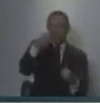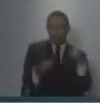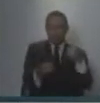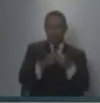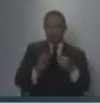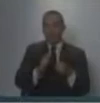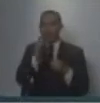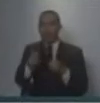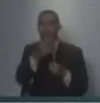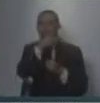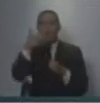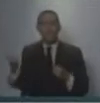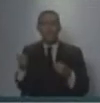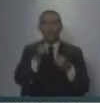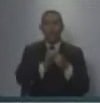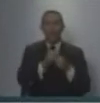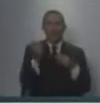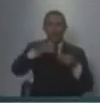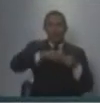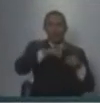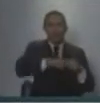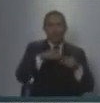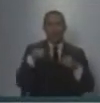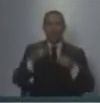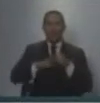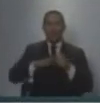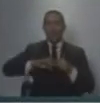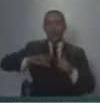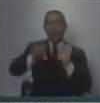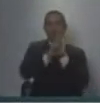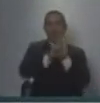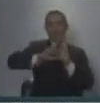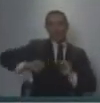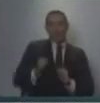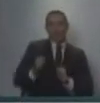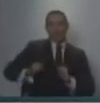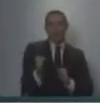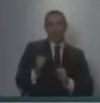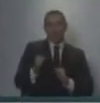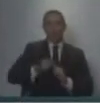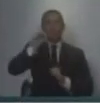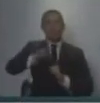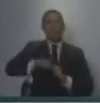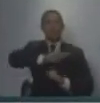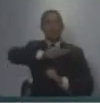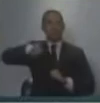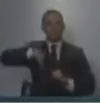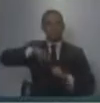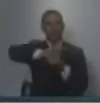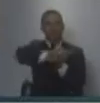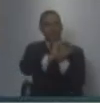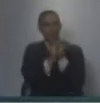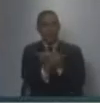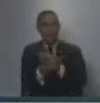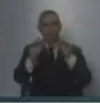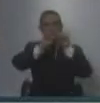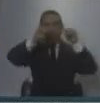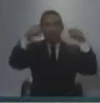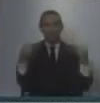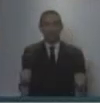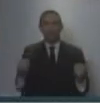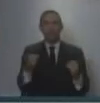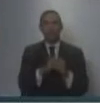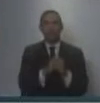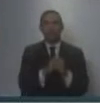policías a los nuevos rangos que contempla la nueva Ley de Policía Nacional. También modernizamos el sistema de comunicaciones Tronking para hacer